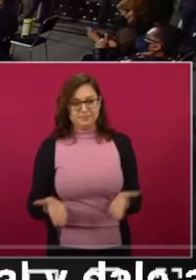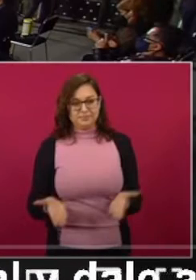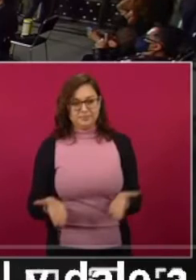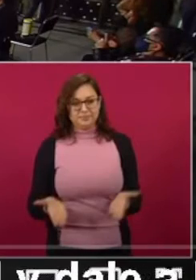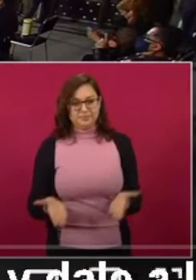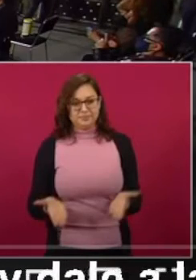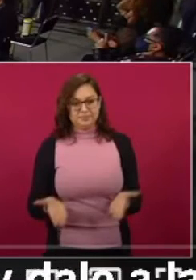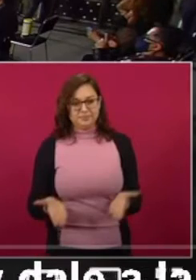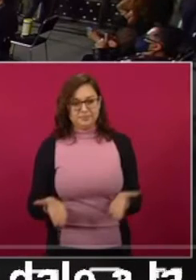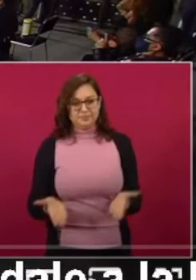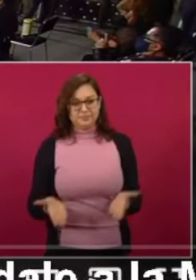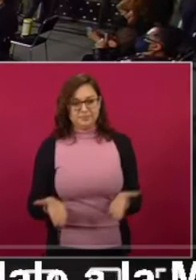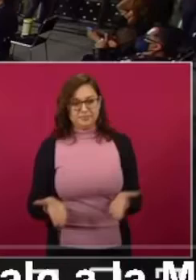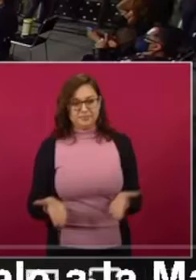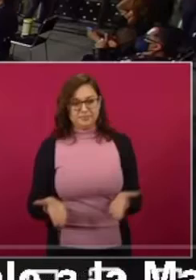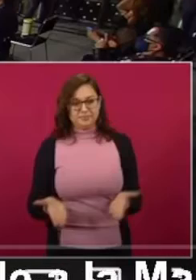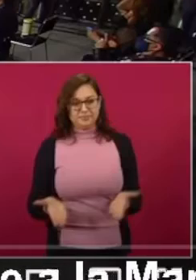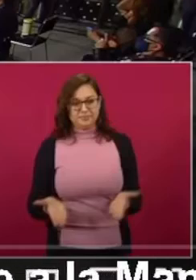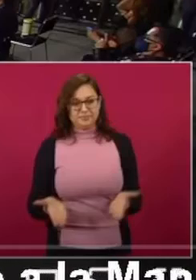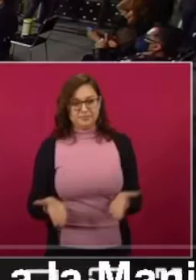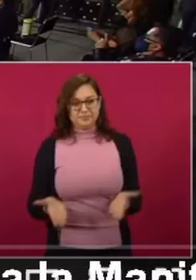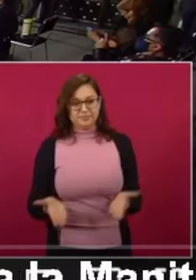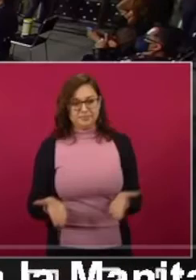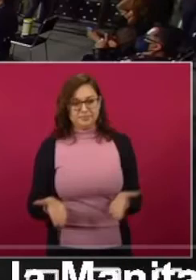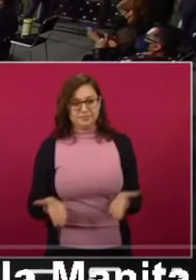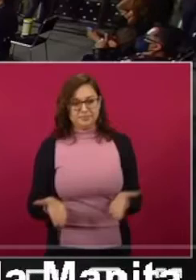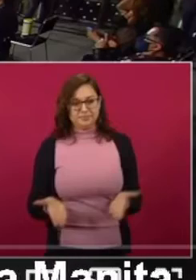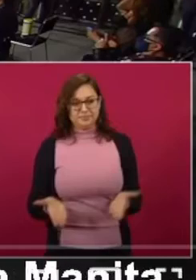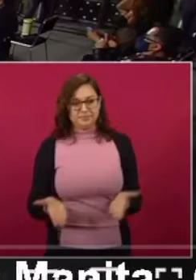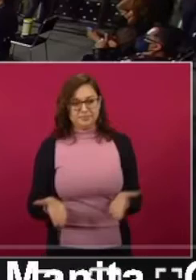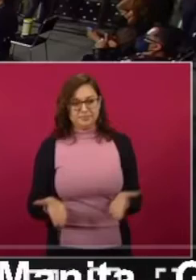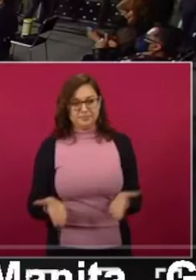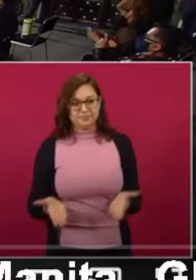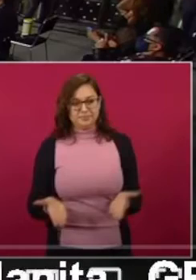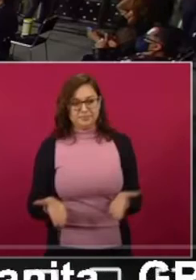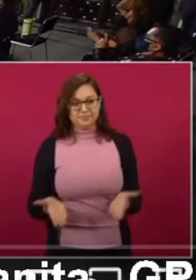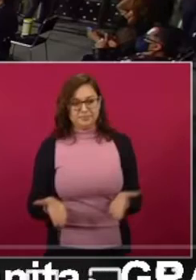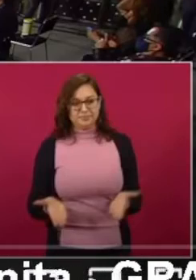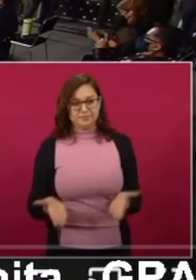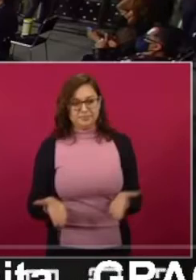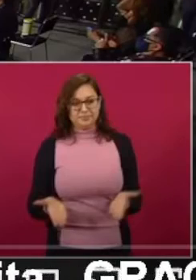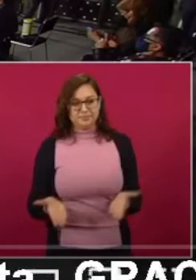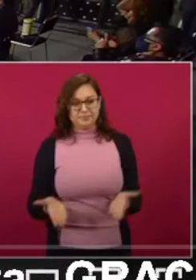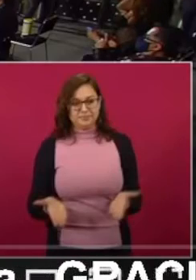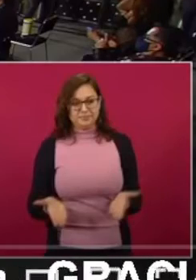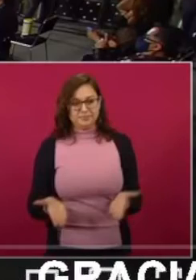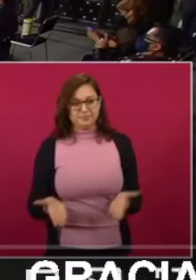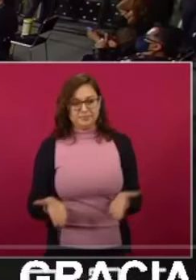y ahora sí se está defendiendo ahora sí está